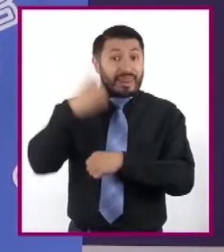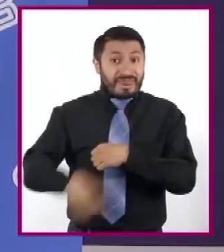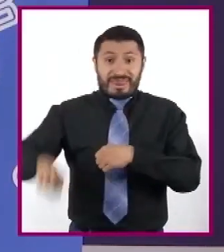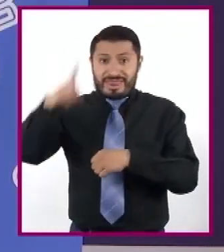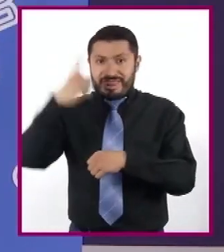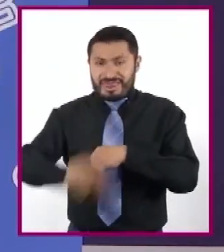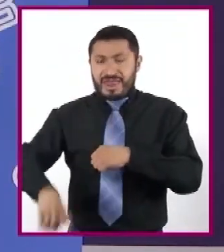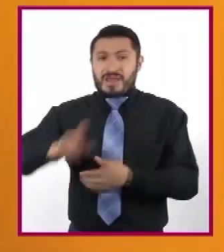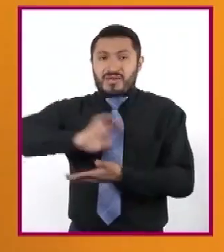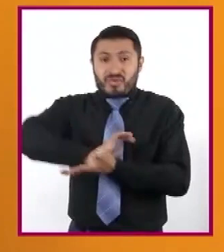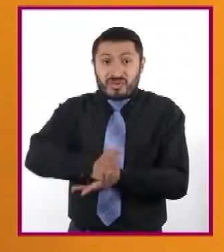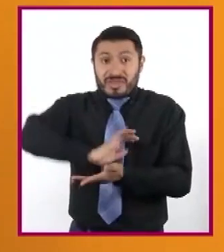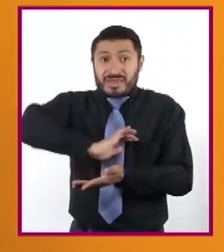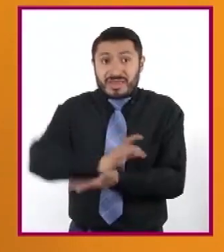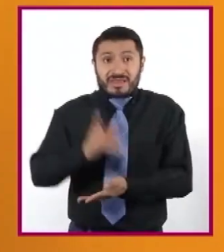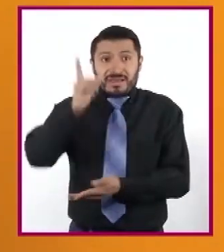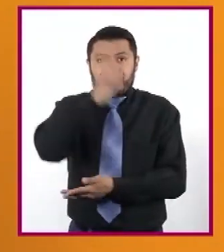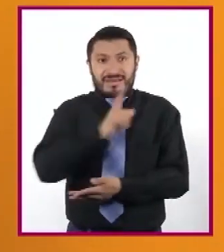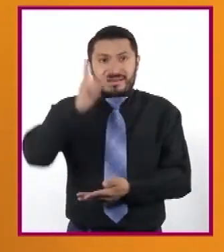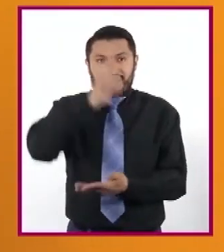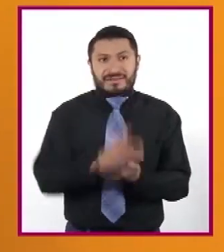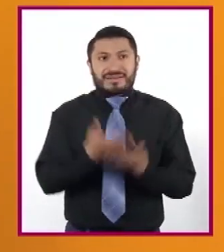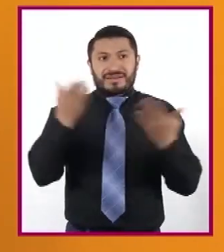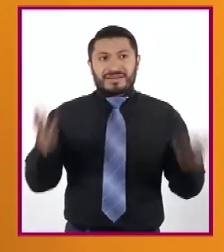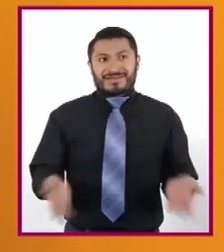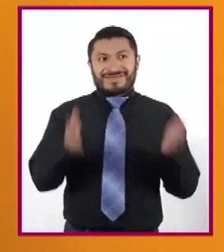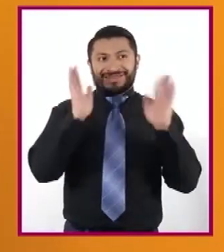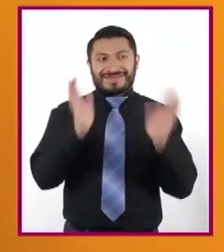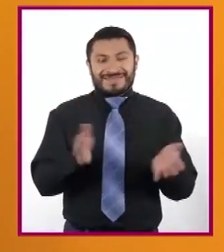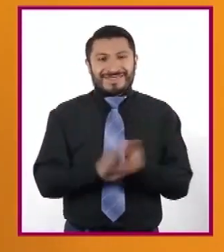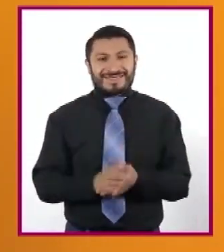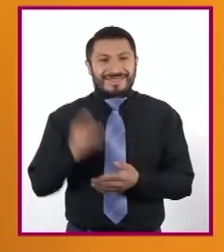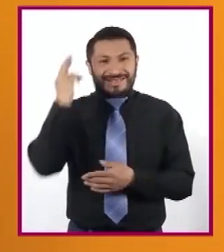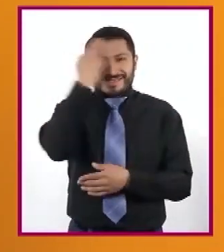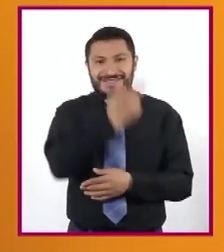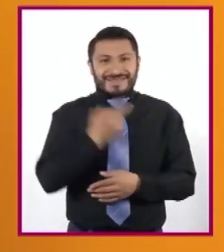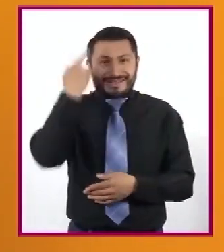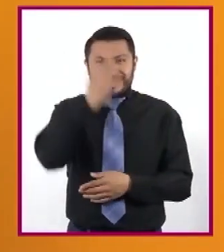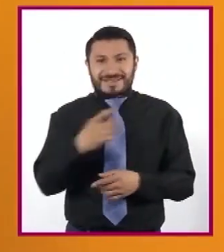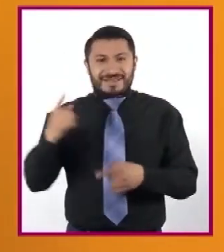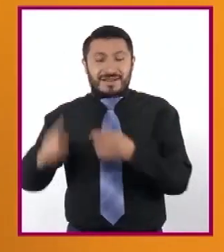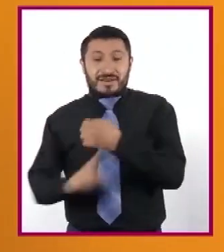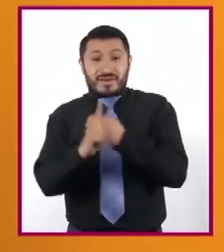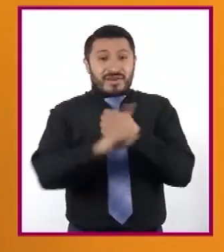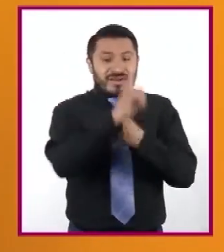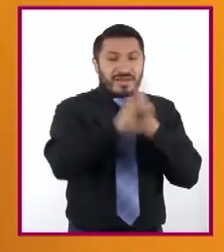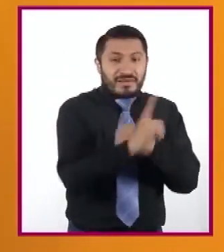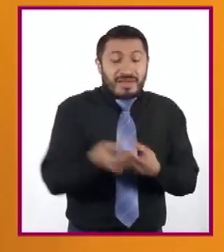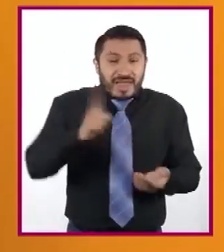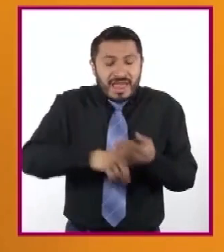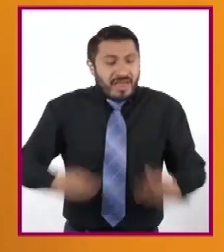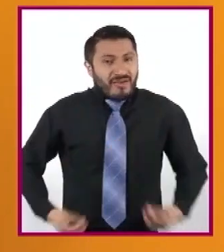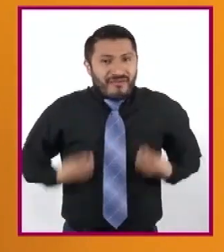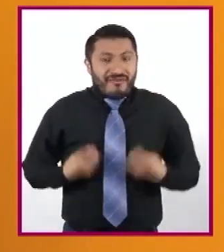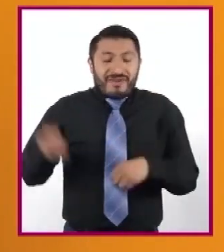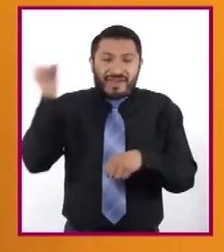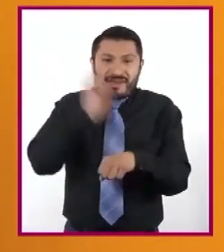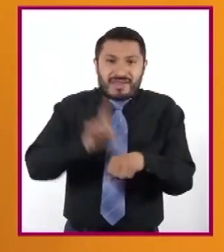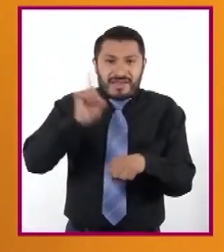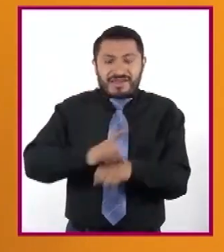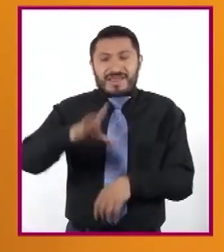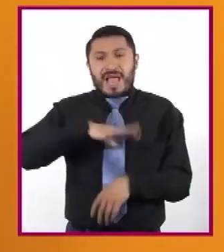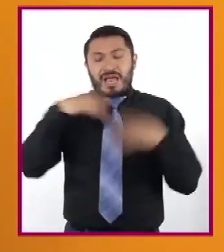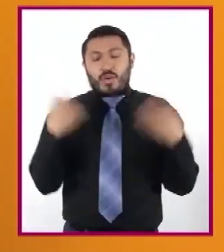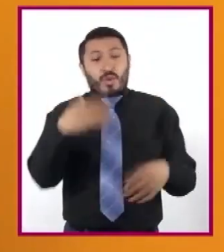lingüística. Ahora que ya hemos analizado diferentes problemáticas planteadas en la vida cotidiana y que han sido abordadas por